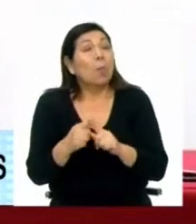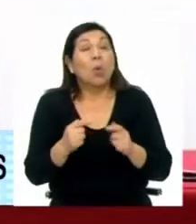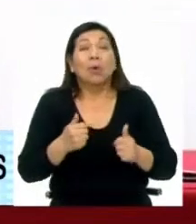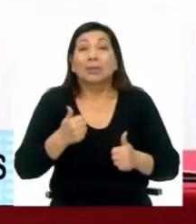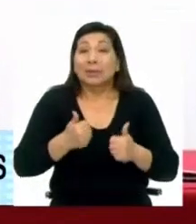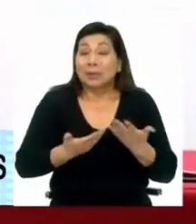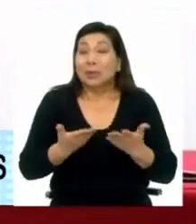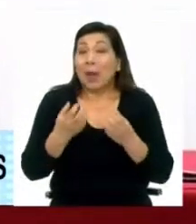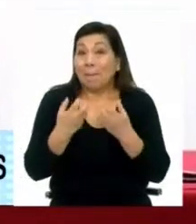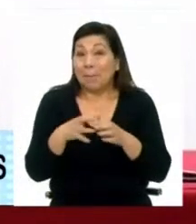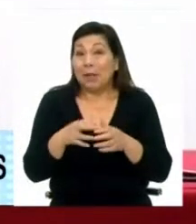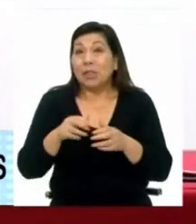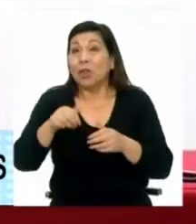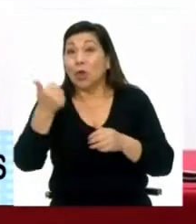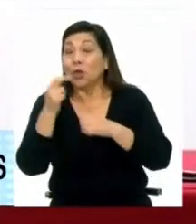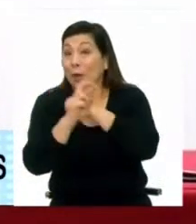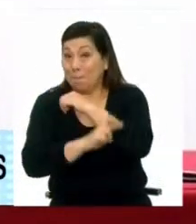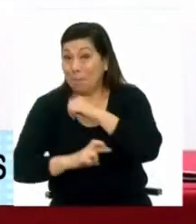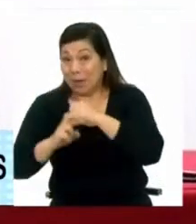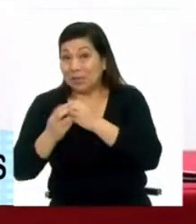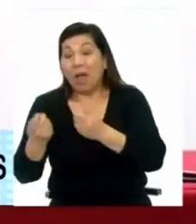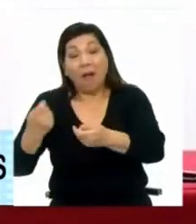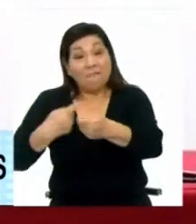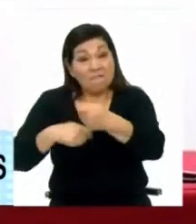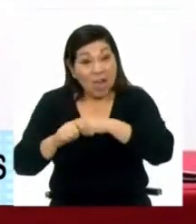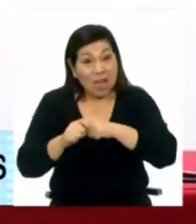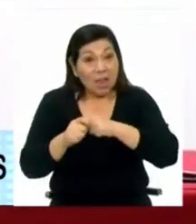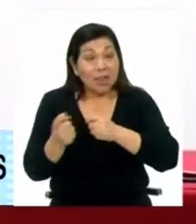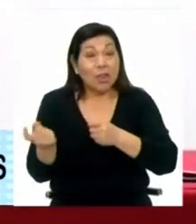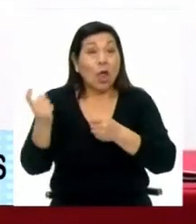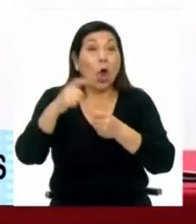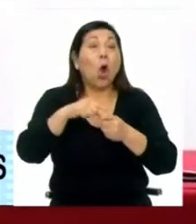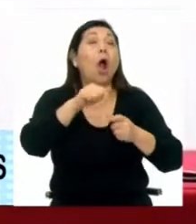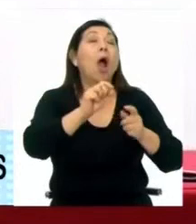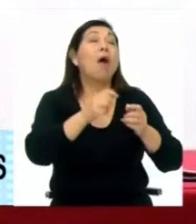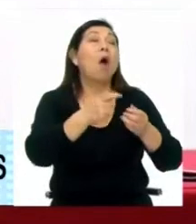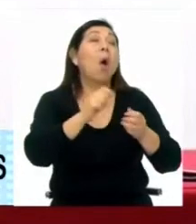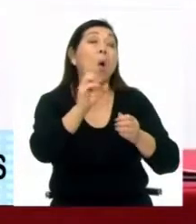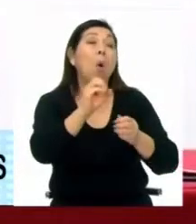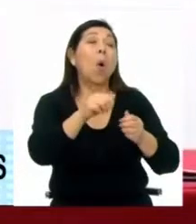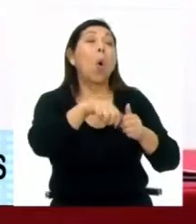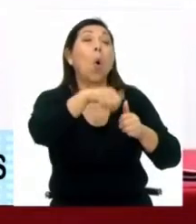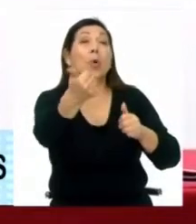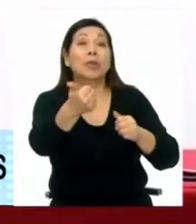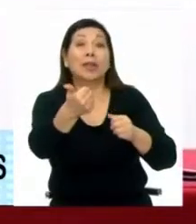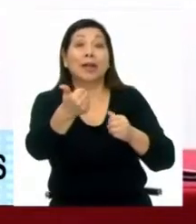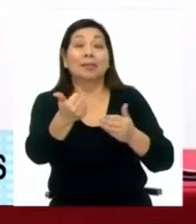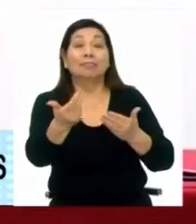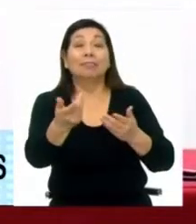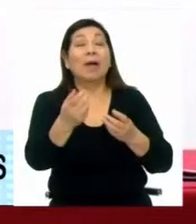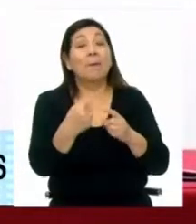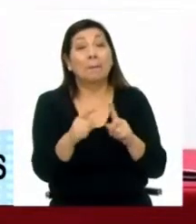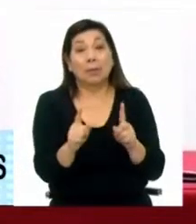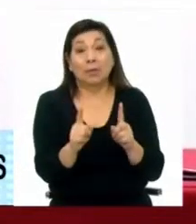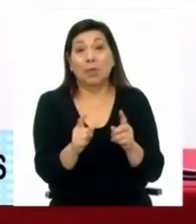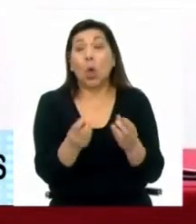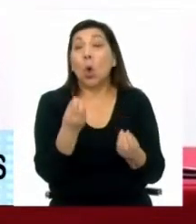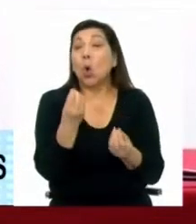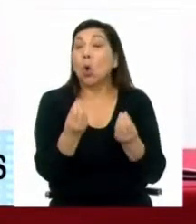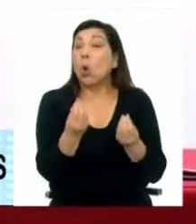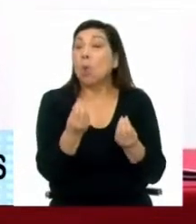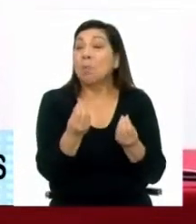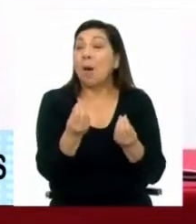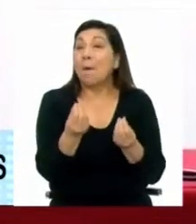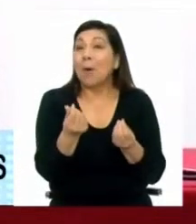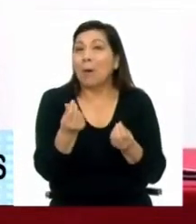por el cual una empresa transnacional, digamos, vende a una filial en el exterior, y el producto que vende a una filial en el exterior lo vende con un